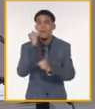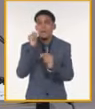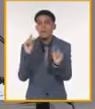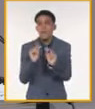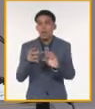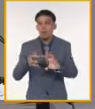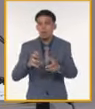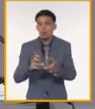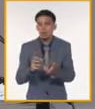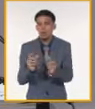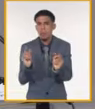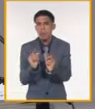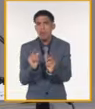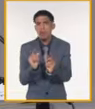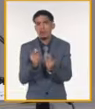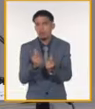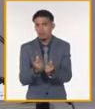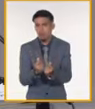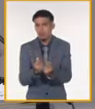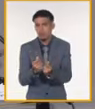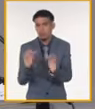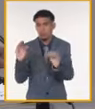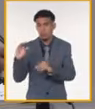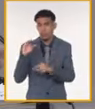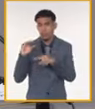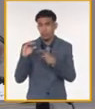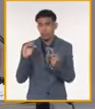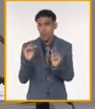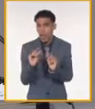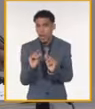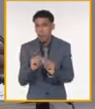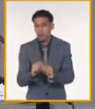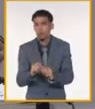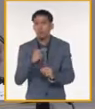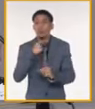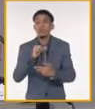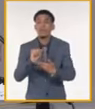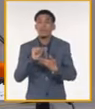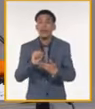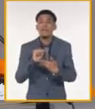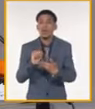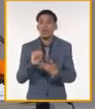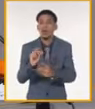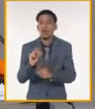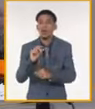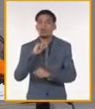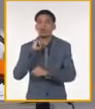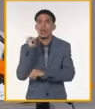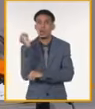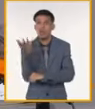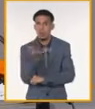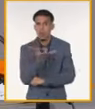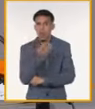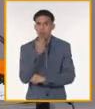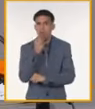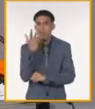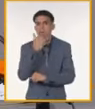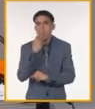generan menos ingresos estamos hablando de que un un servicio ambulatorio de gastronómico como puede ser quien vende